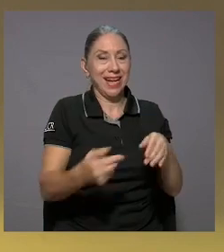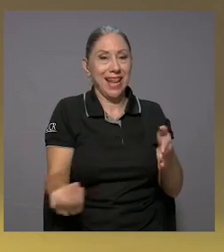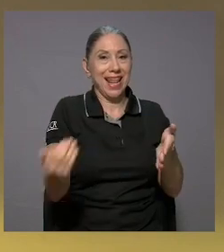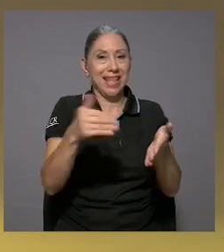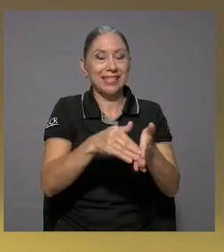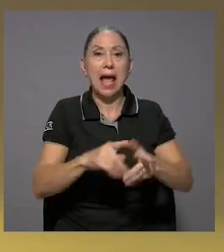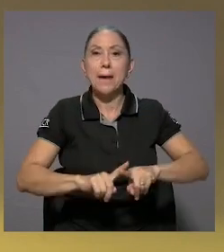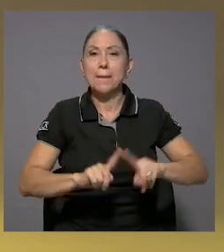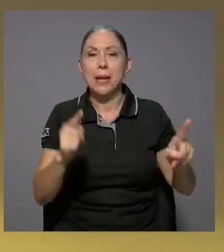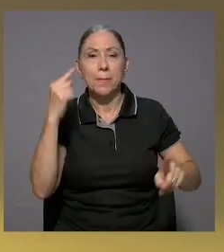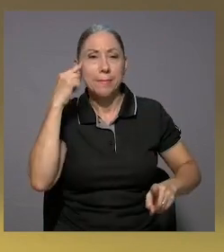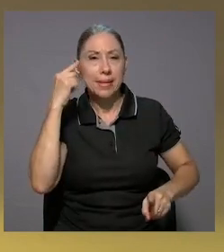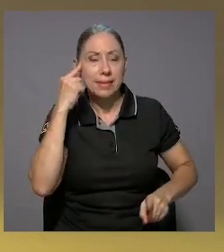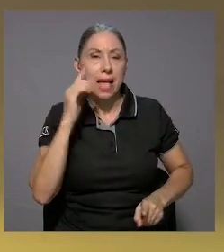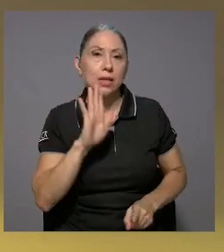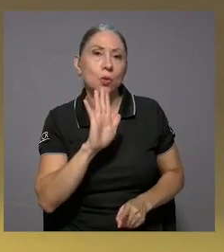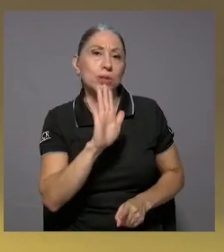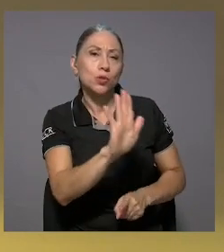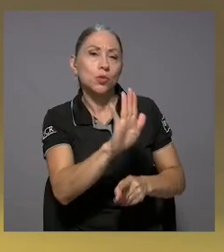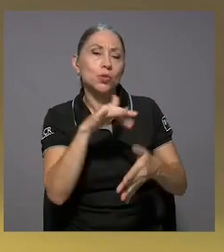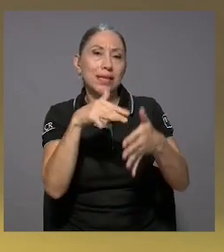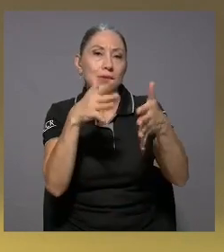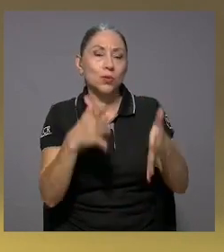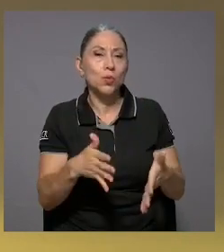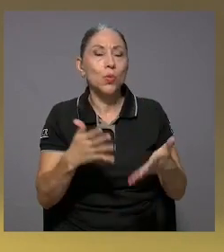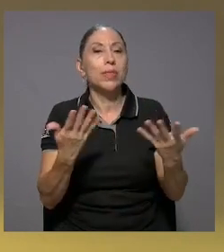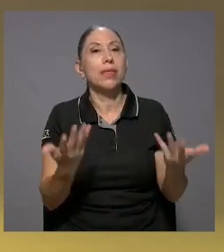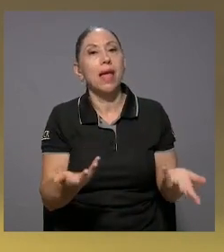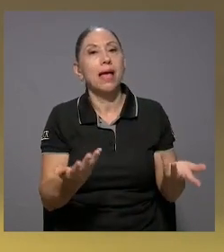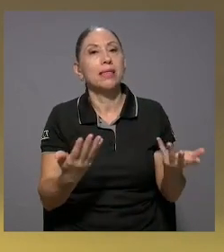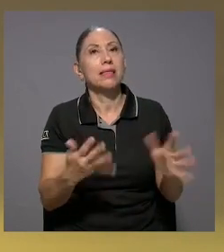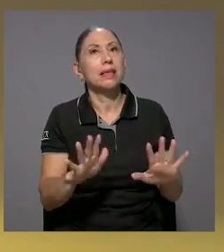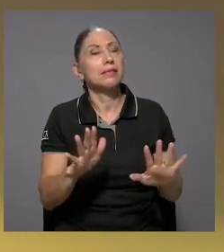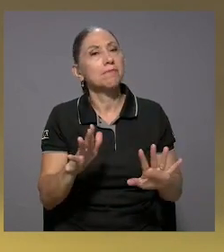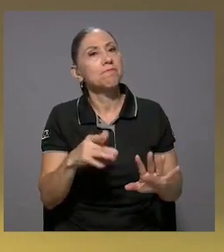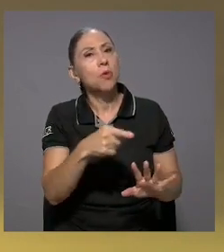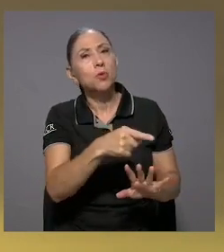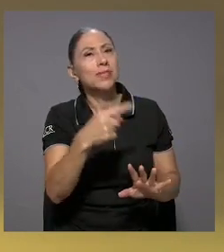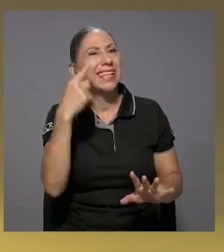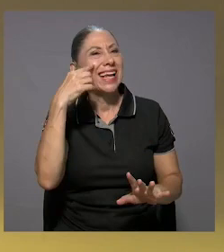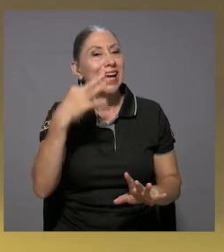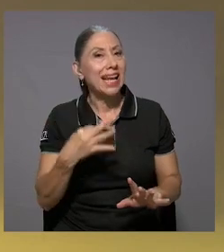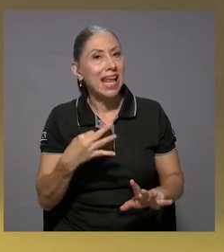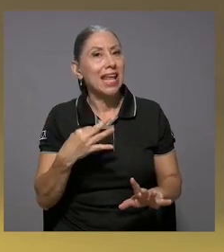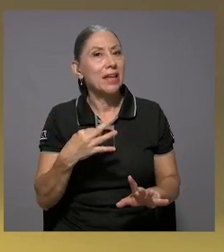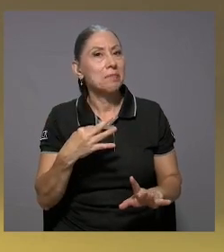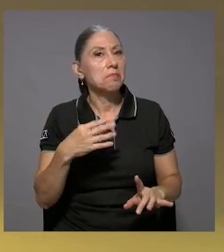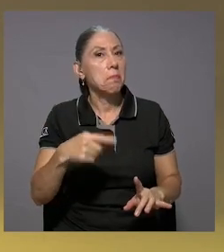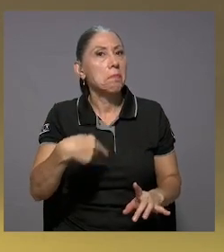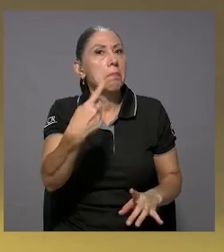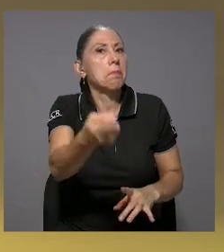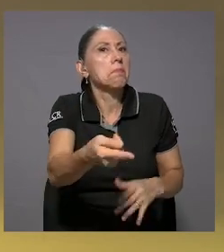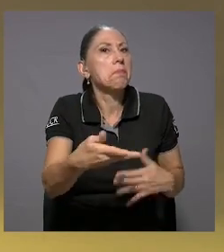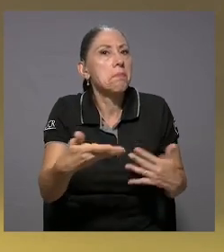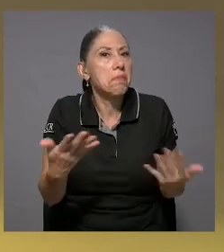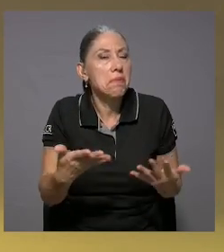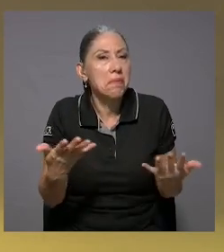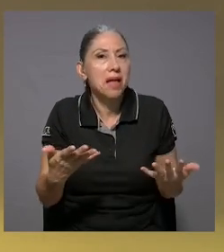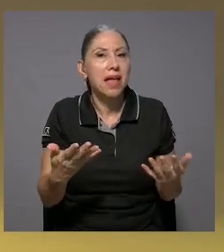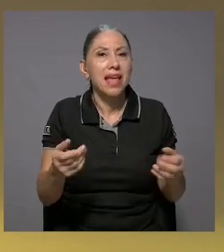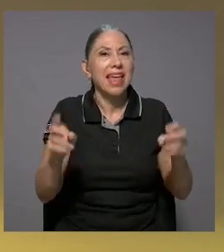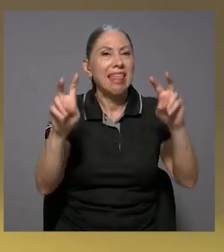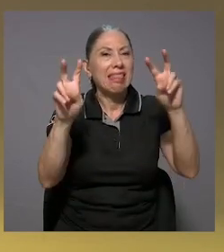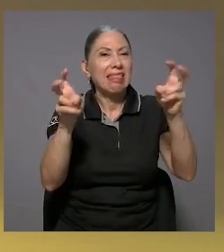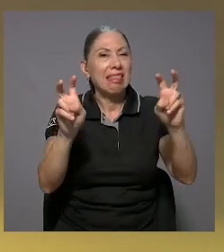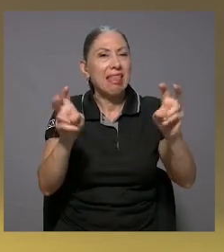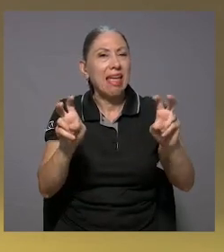Usted apenas regresa, pero pensando en sus estudiantes y lo demás, hacia dónde cree